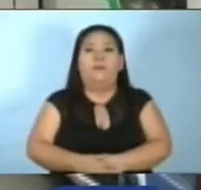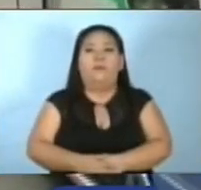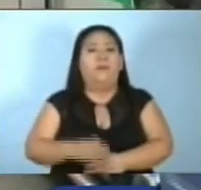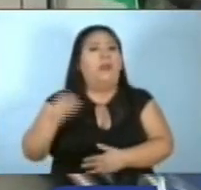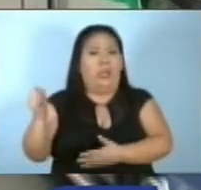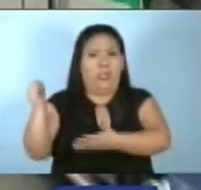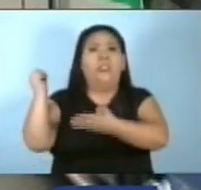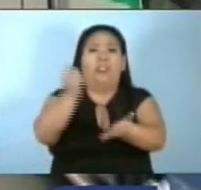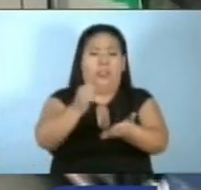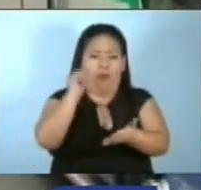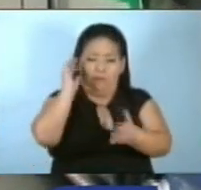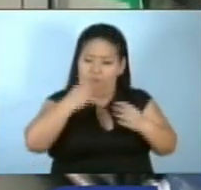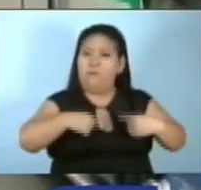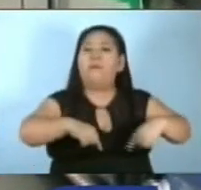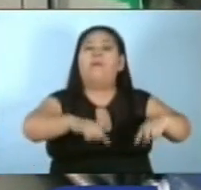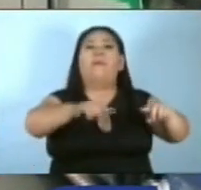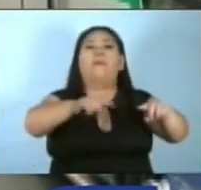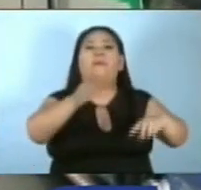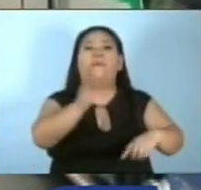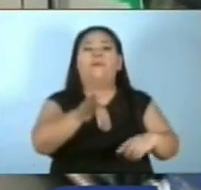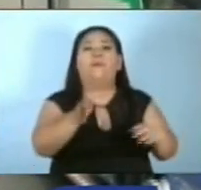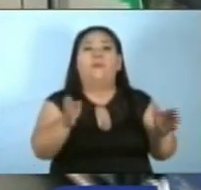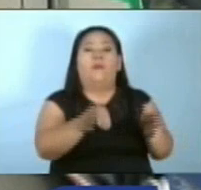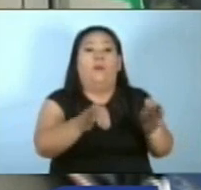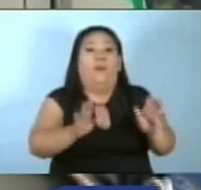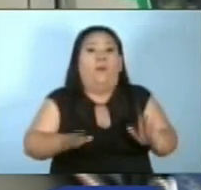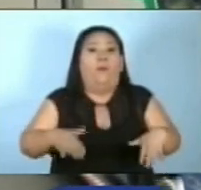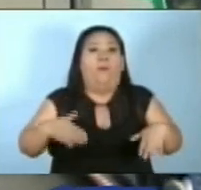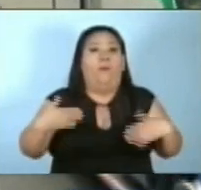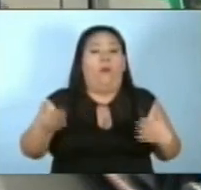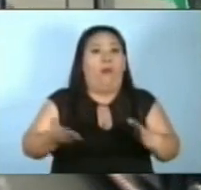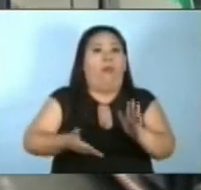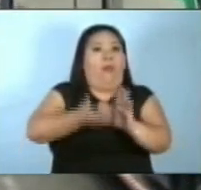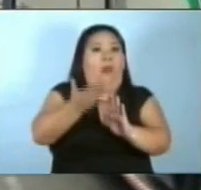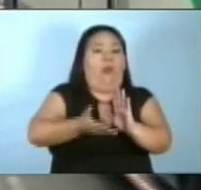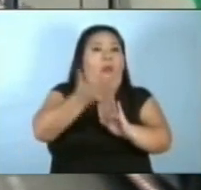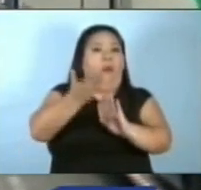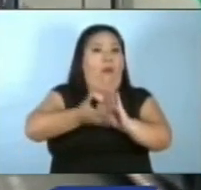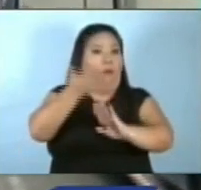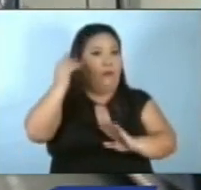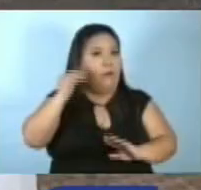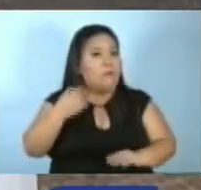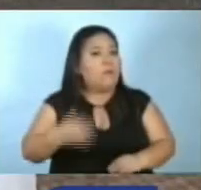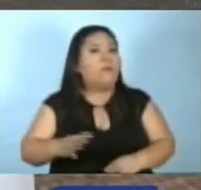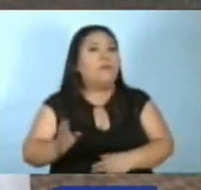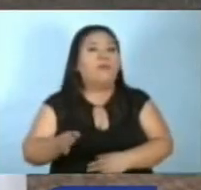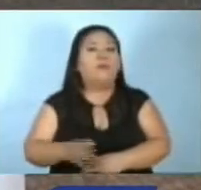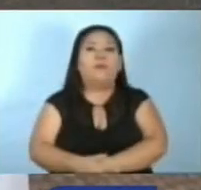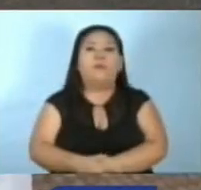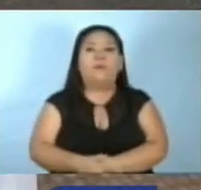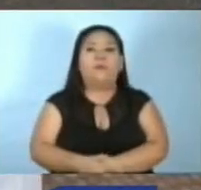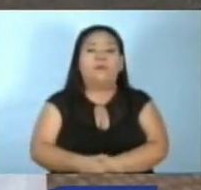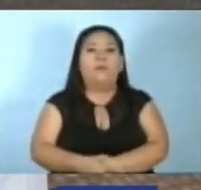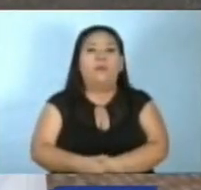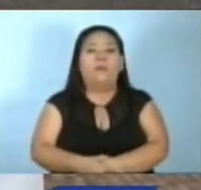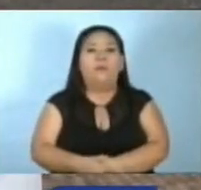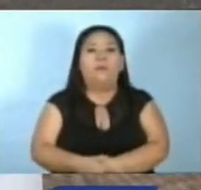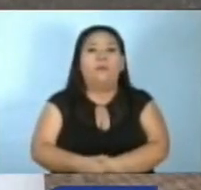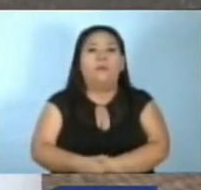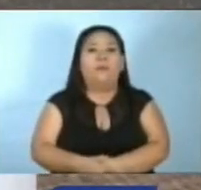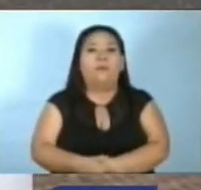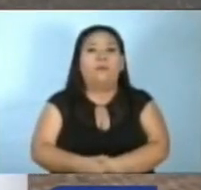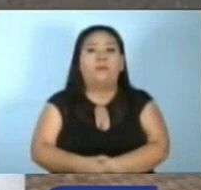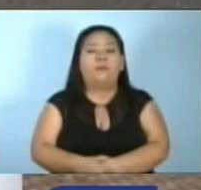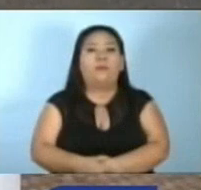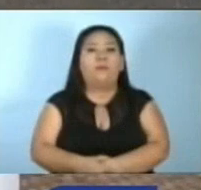buses y microbuses. Para mí mejor a los transportistas, porque si lo dan a uno se lo gasta. Pues sí, se